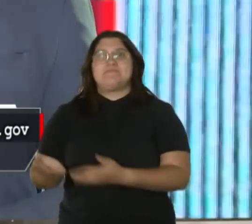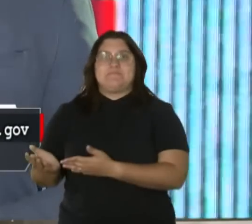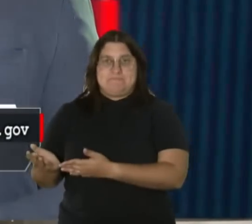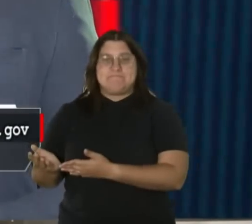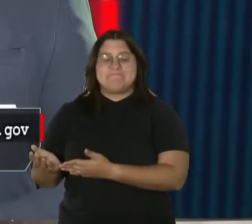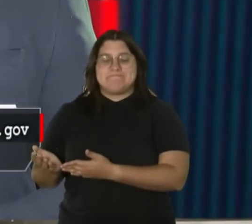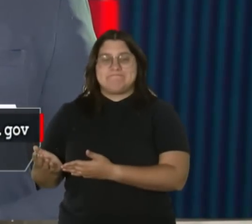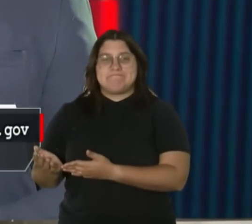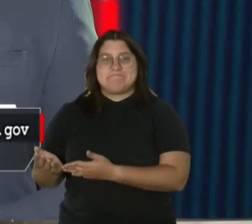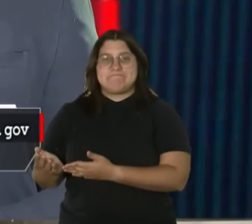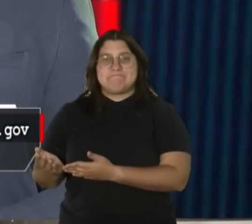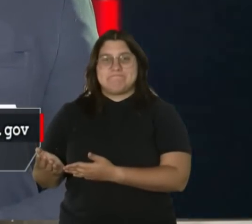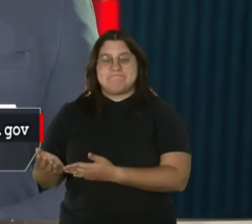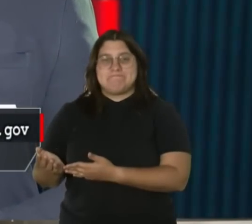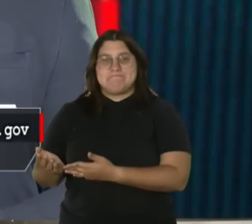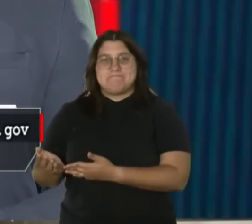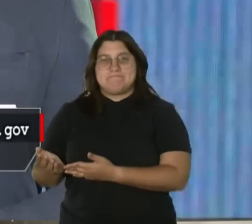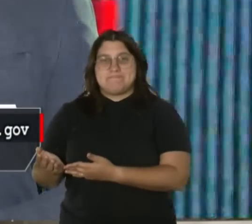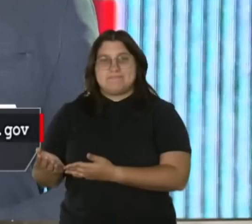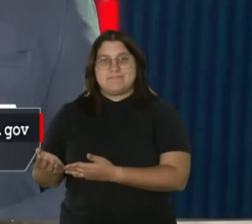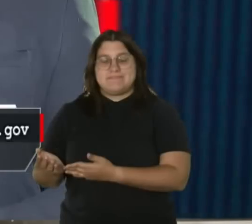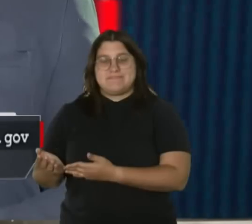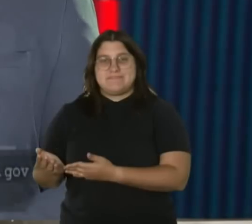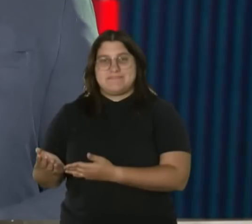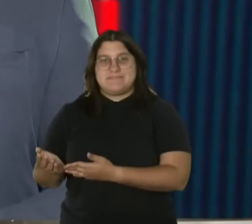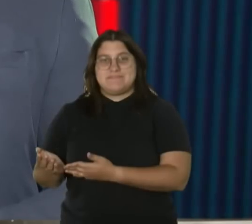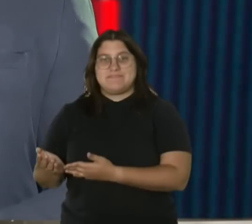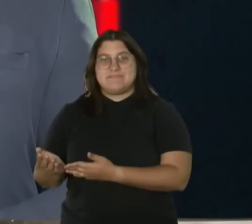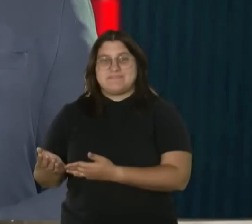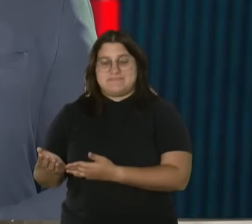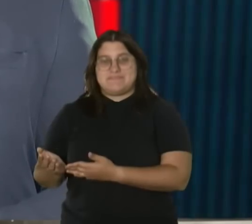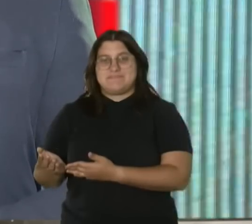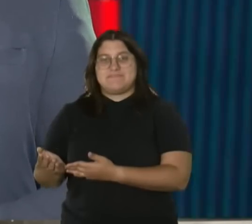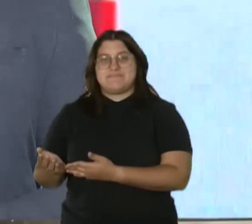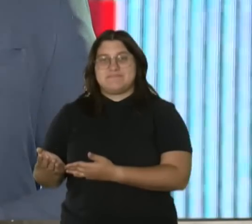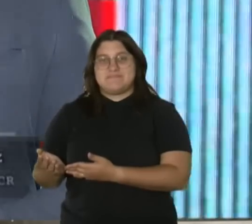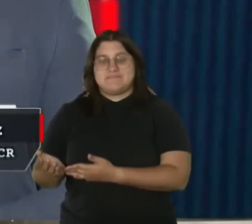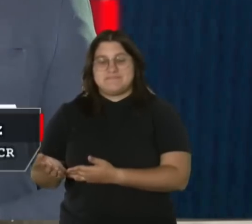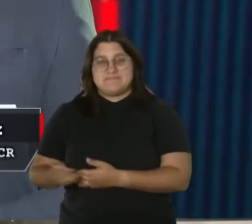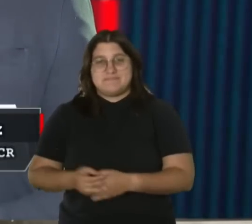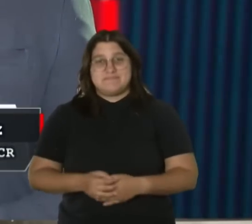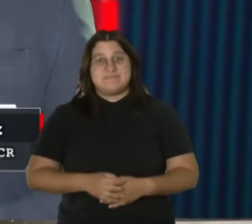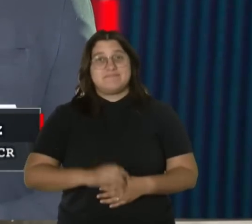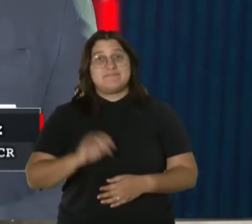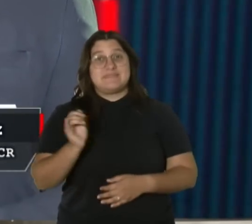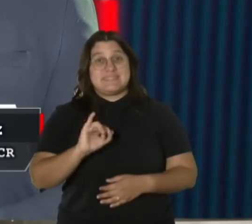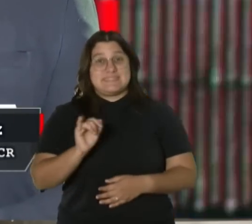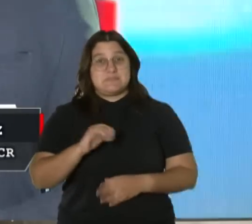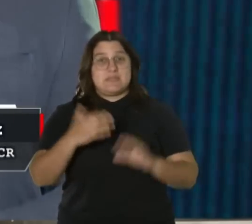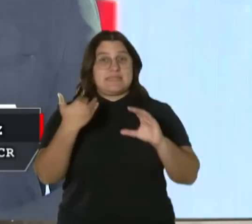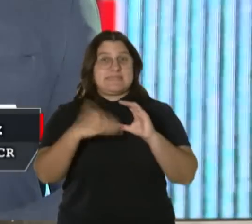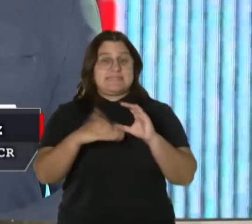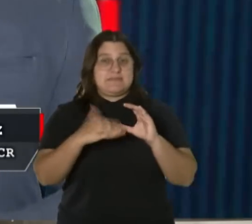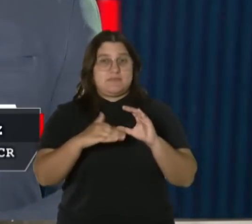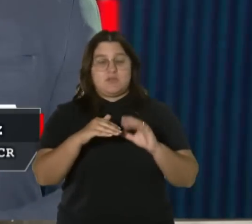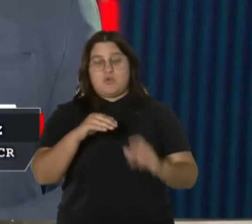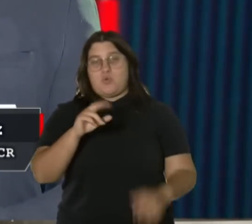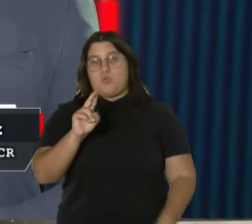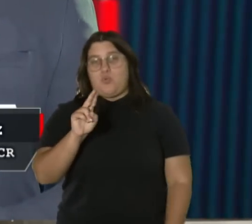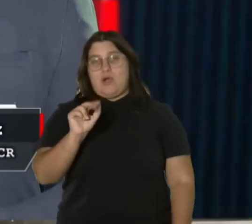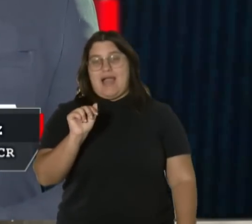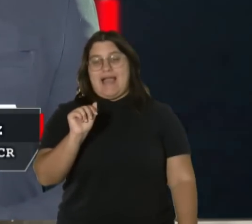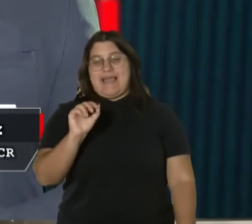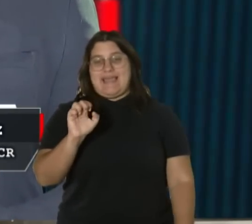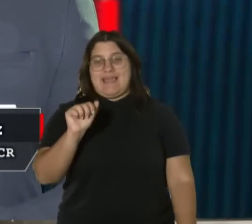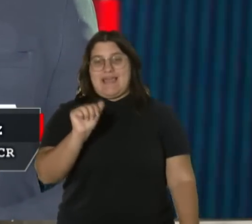veintidós siete ocho siete seis seis uno ocho cinco seis siete O a la dirección de correo electrónico uae